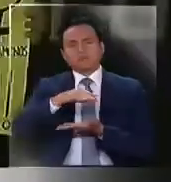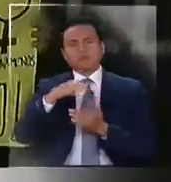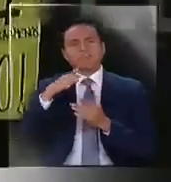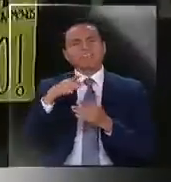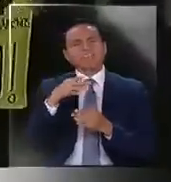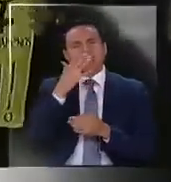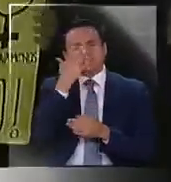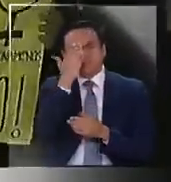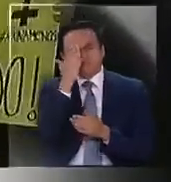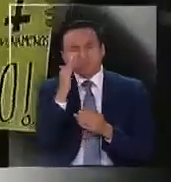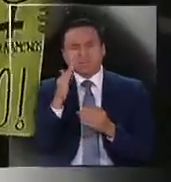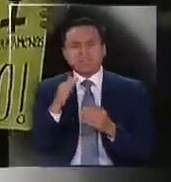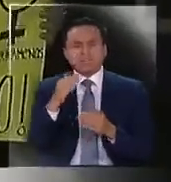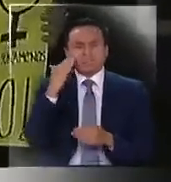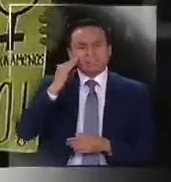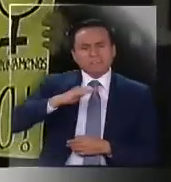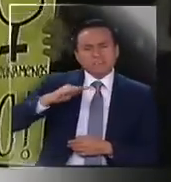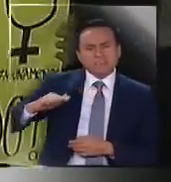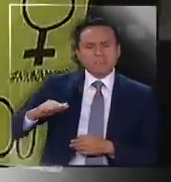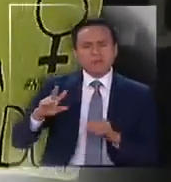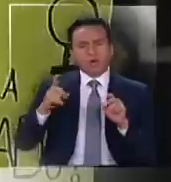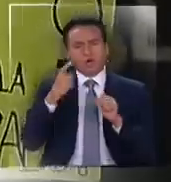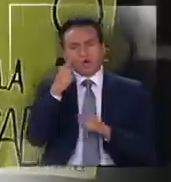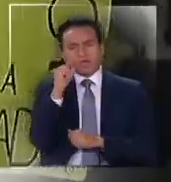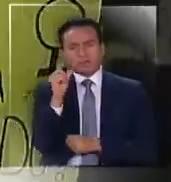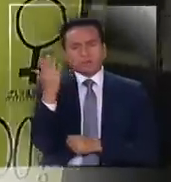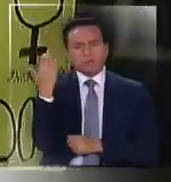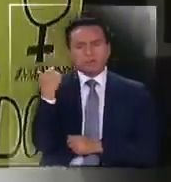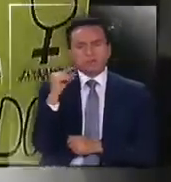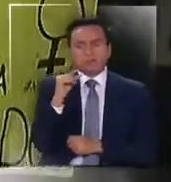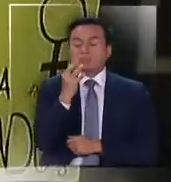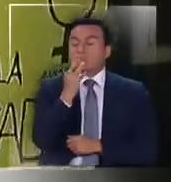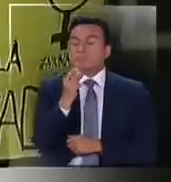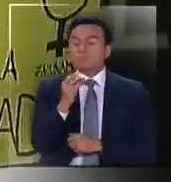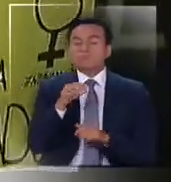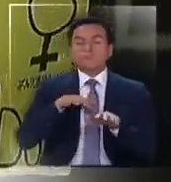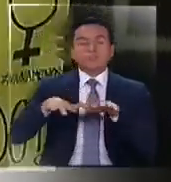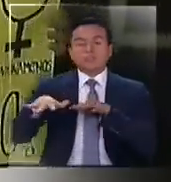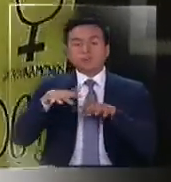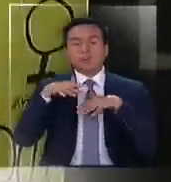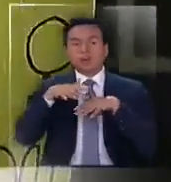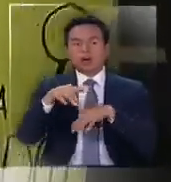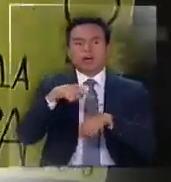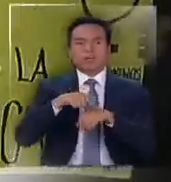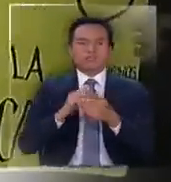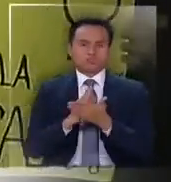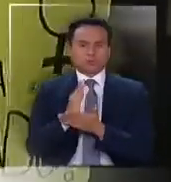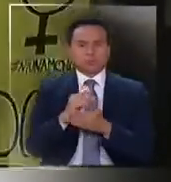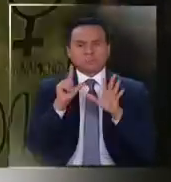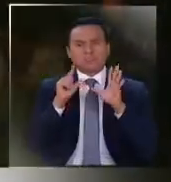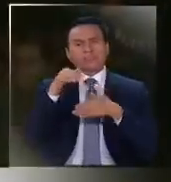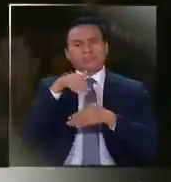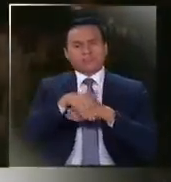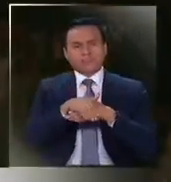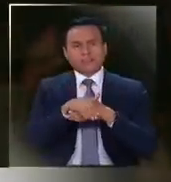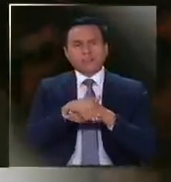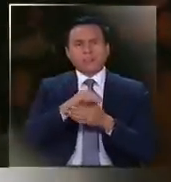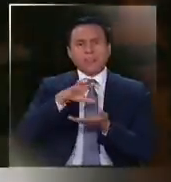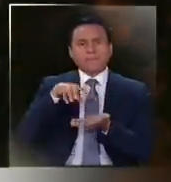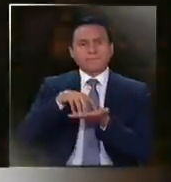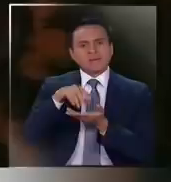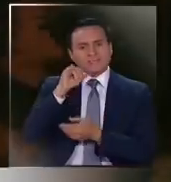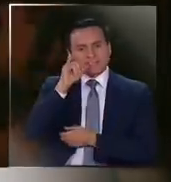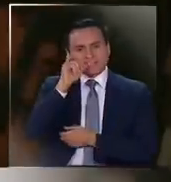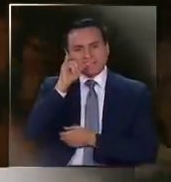crímenes brutales contra niñas conocidos en el último tiempo. La movilización comenzó aproximadamente a las 7 de la tarde en la Plaza